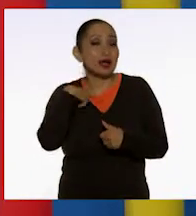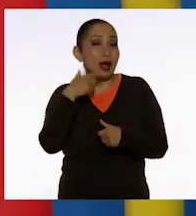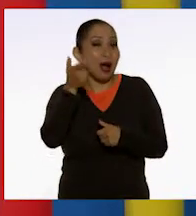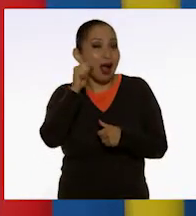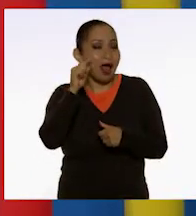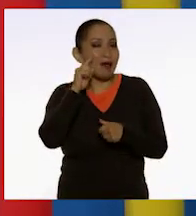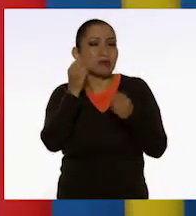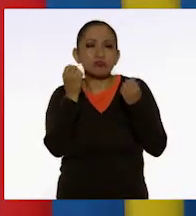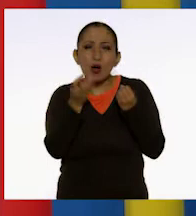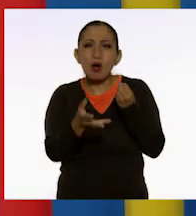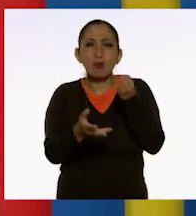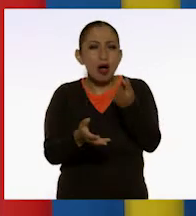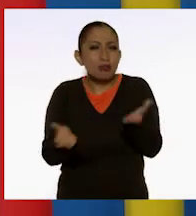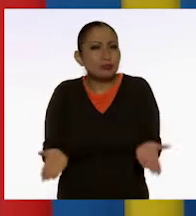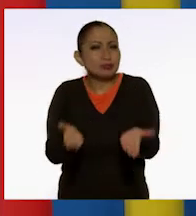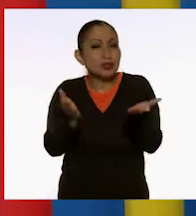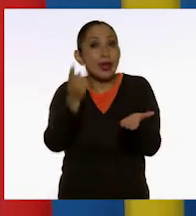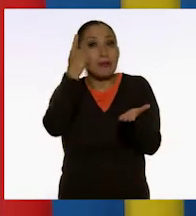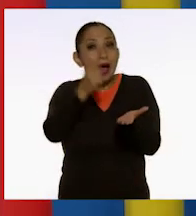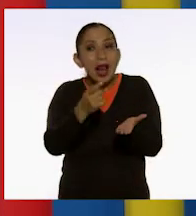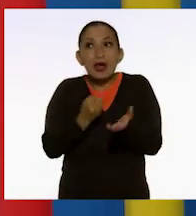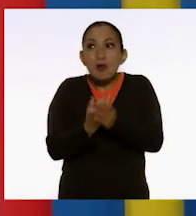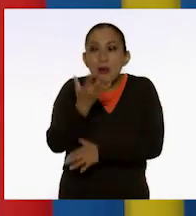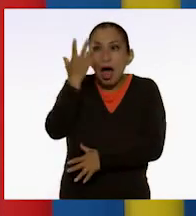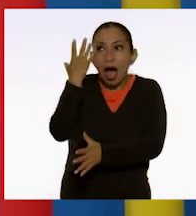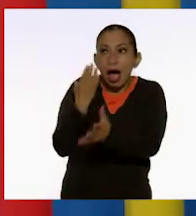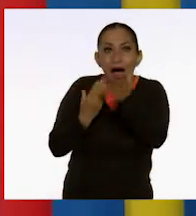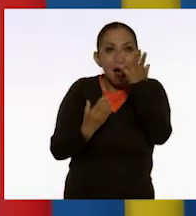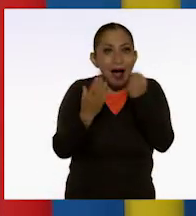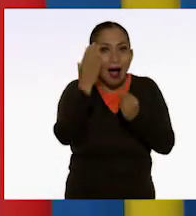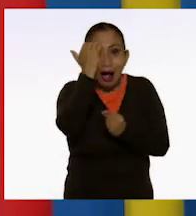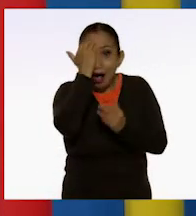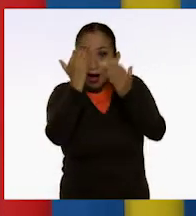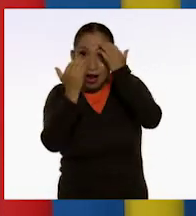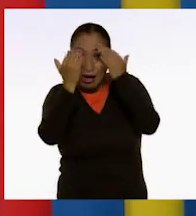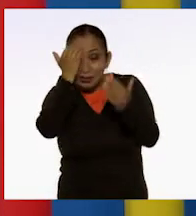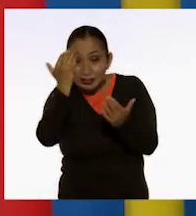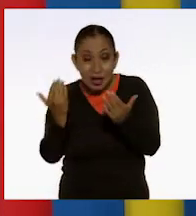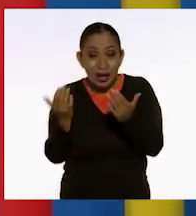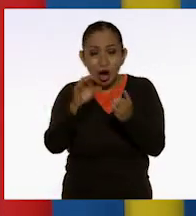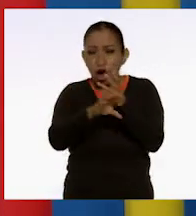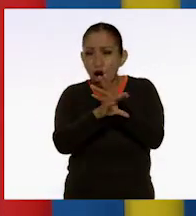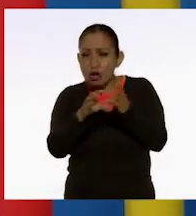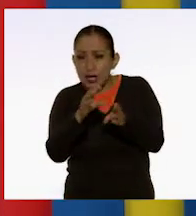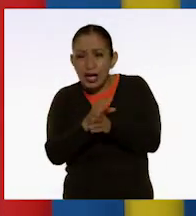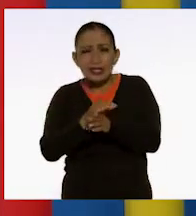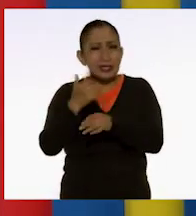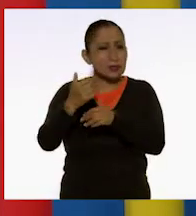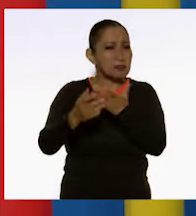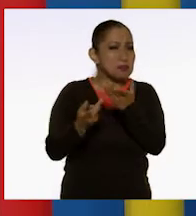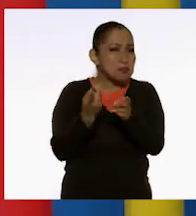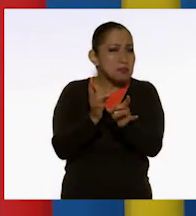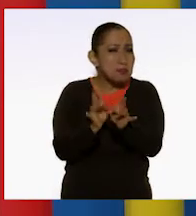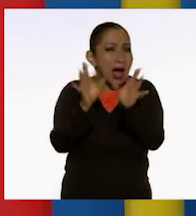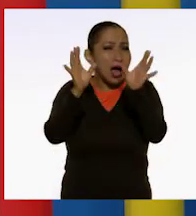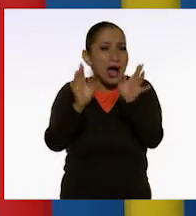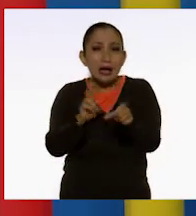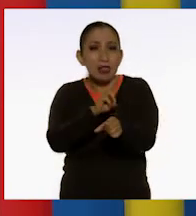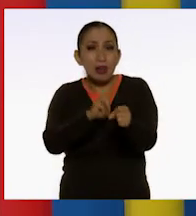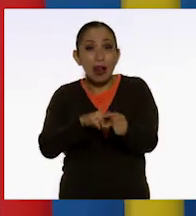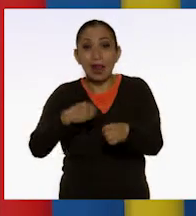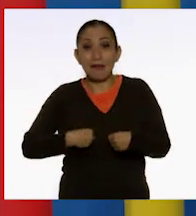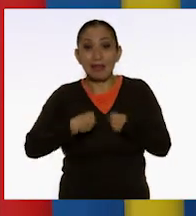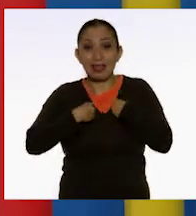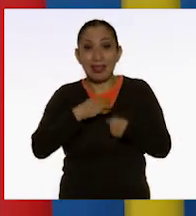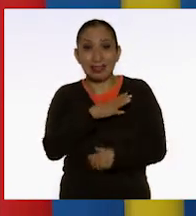esperamos darle mucha motivación para adquirir nuevos conocimientos de fenómenos y procesos naturales que ocurren en nuestra